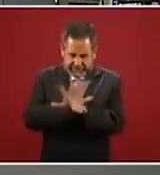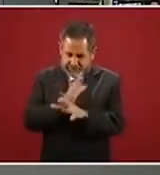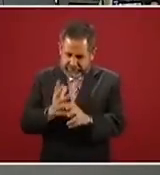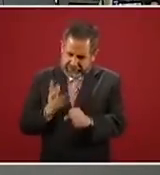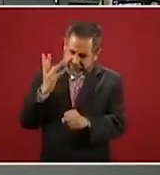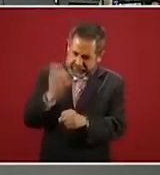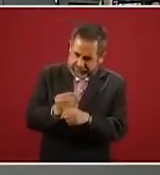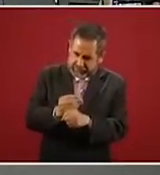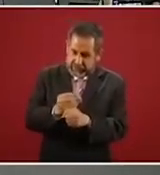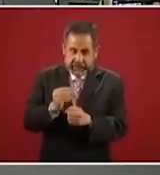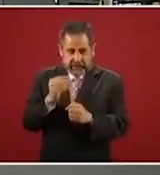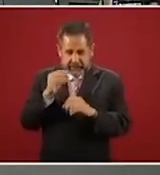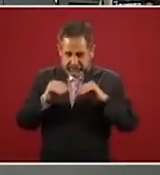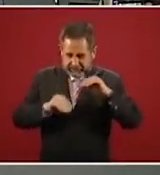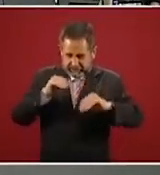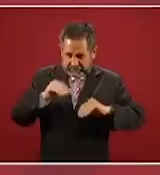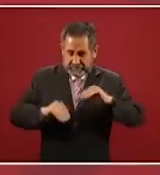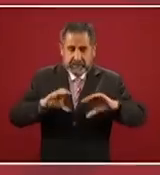lo que estoy enviando es